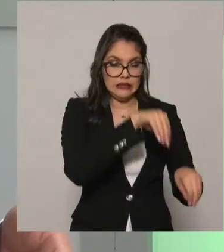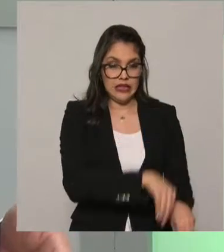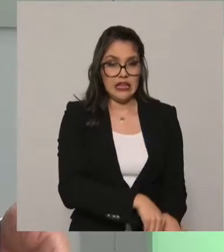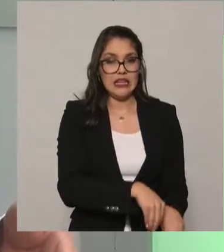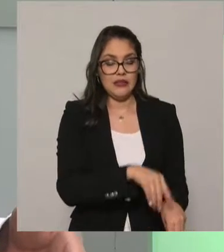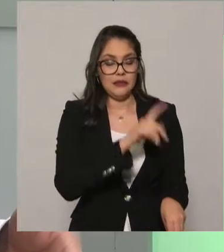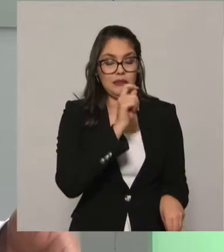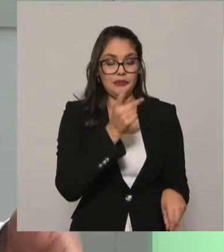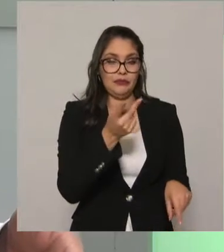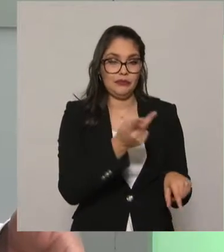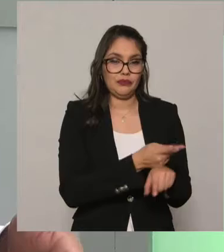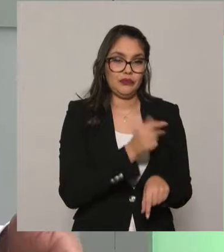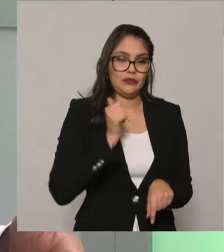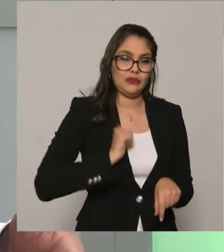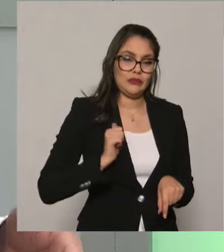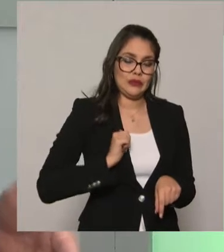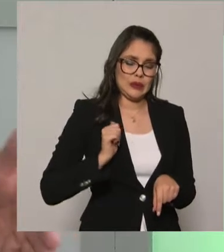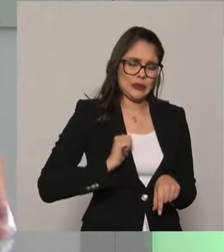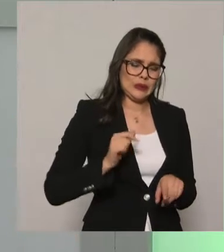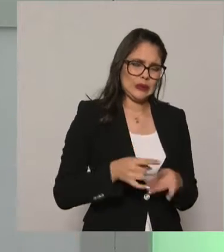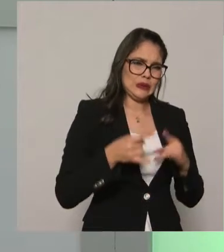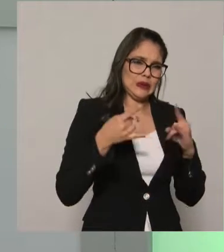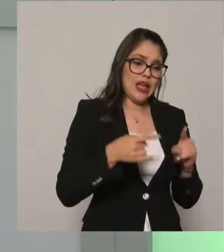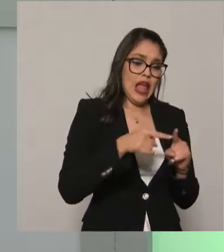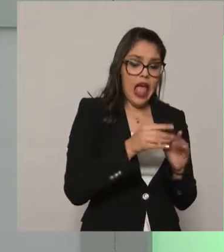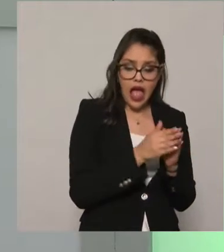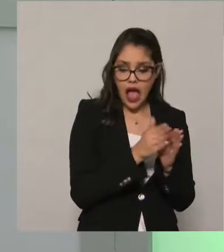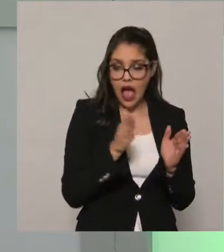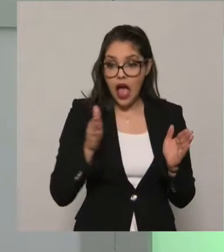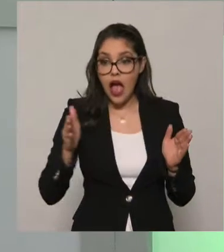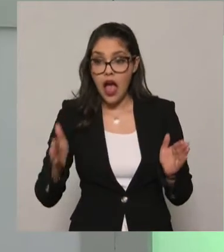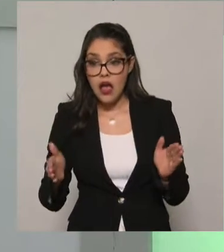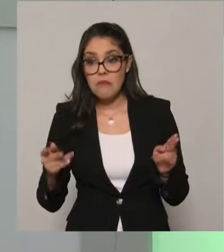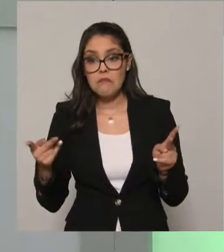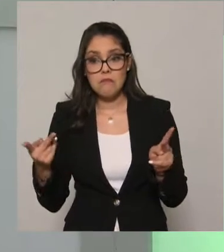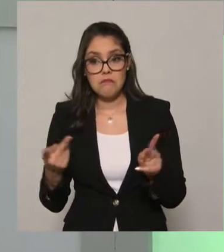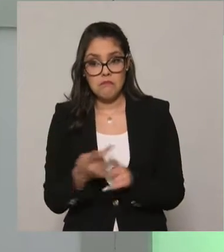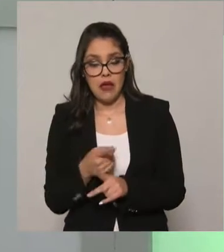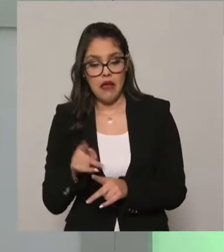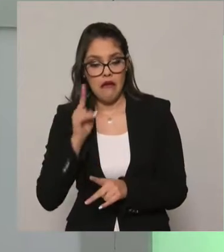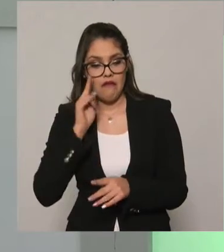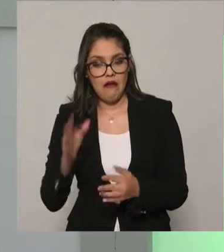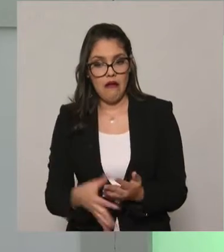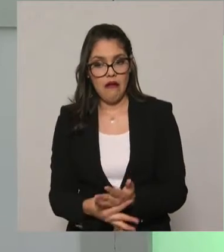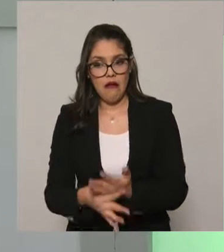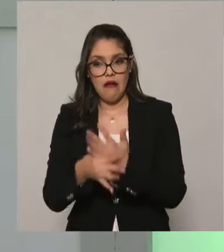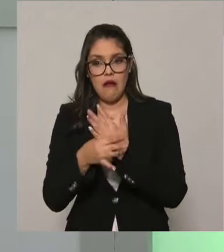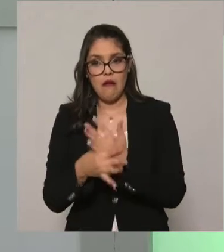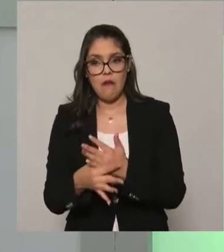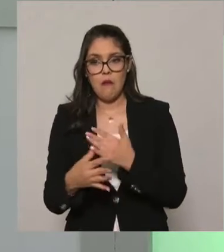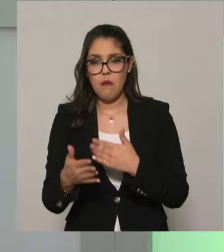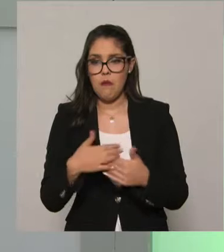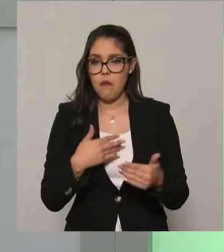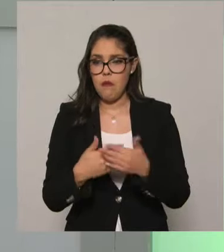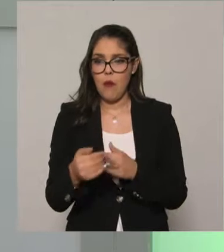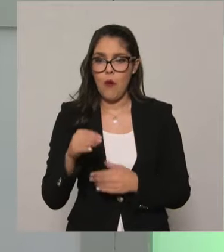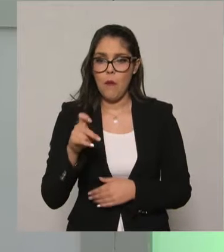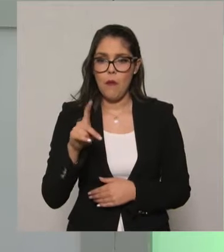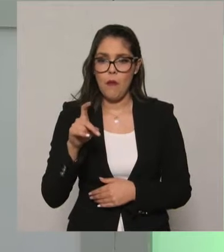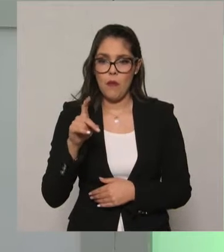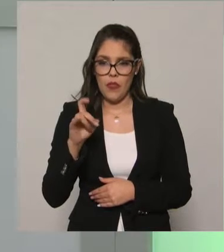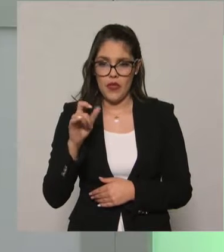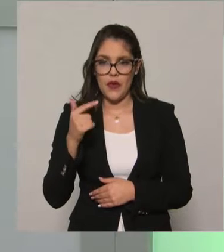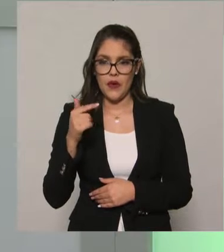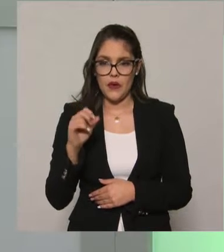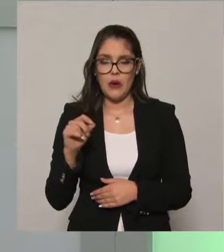desde el mundo prehispánico hasta el mundo que le toca en su fase más moderna a Diego Rivera. Estamos